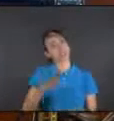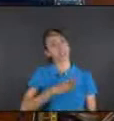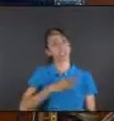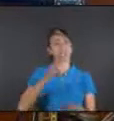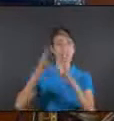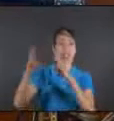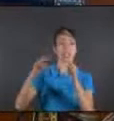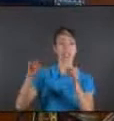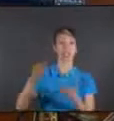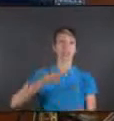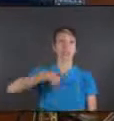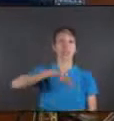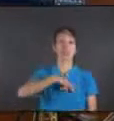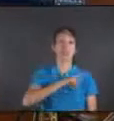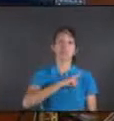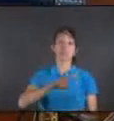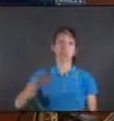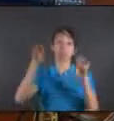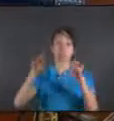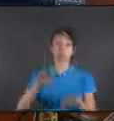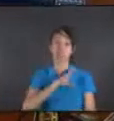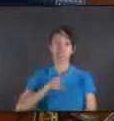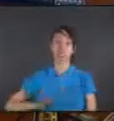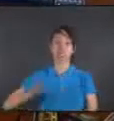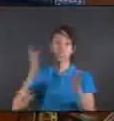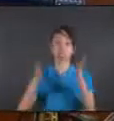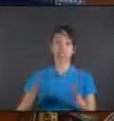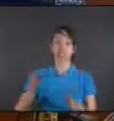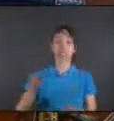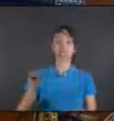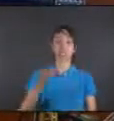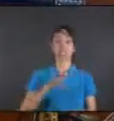¿Qué tiene que ver la luz con las tinieblas?